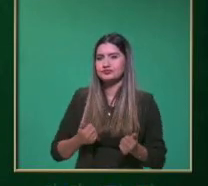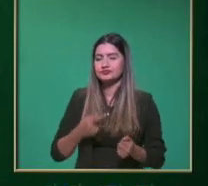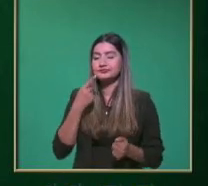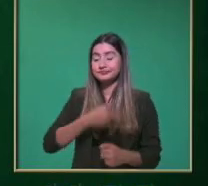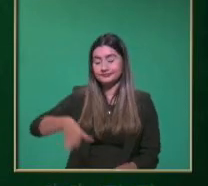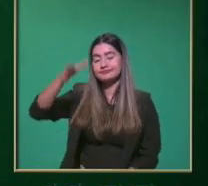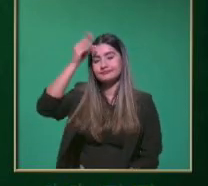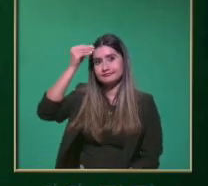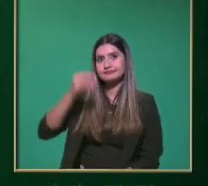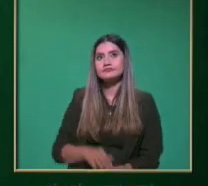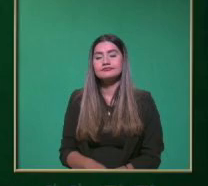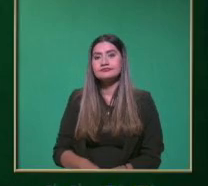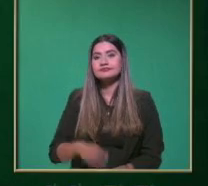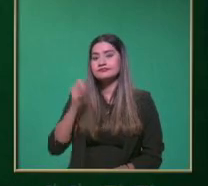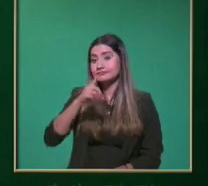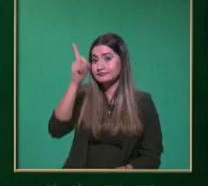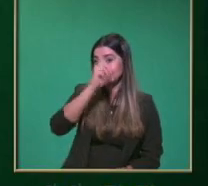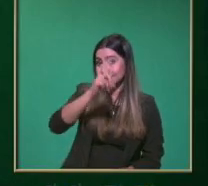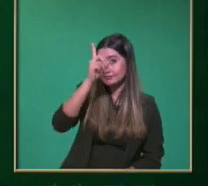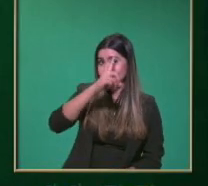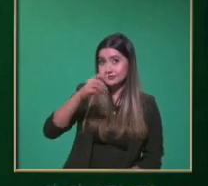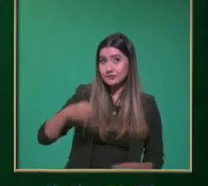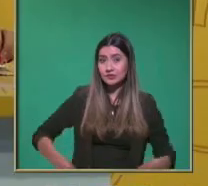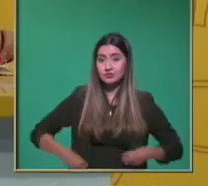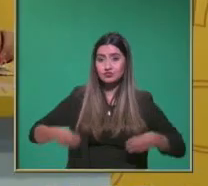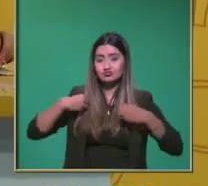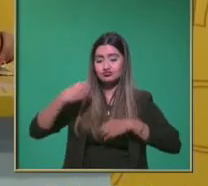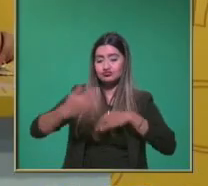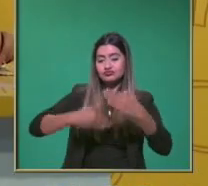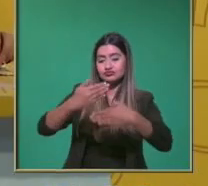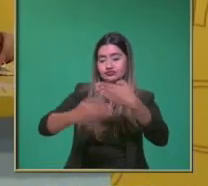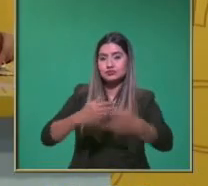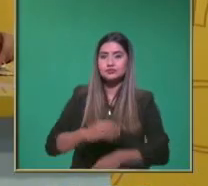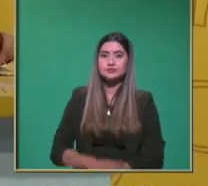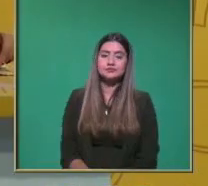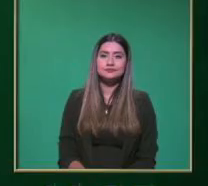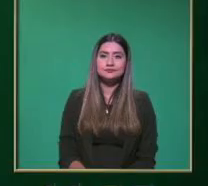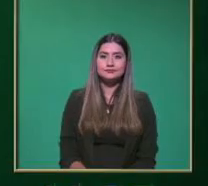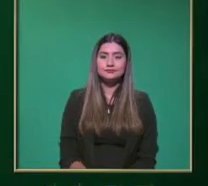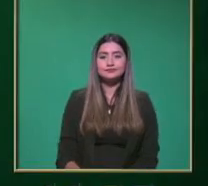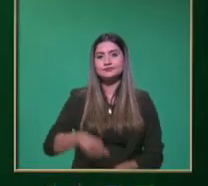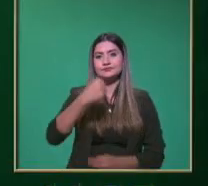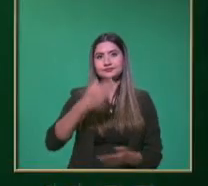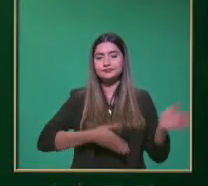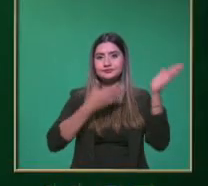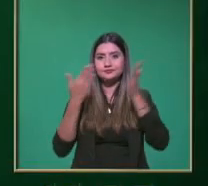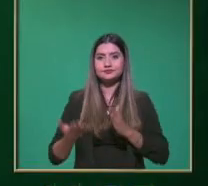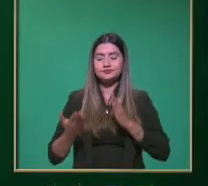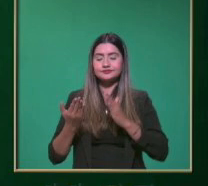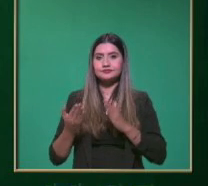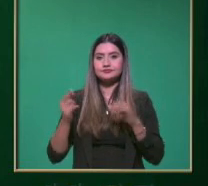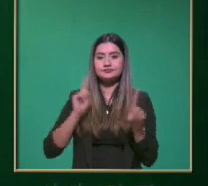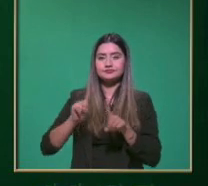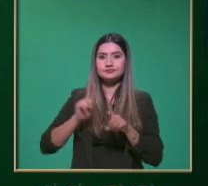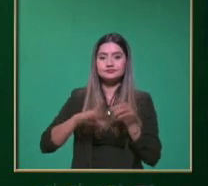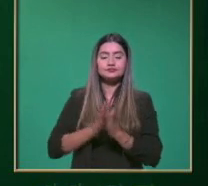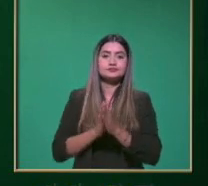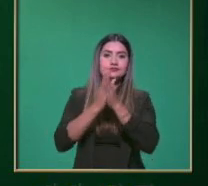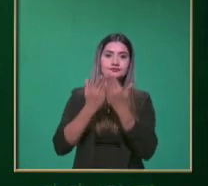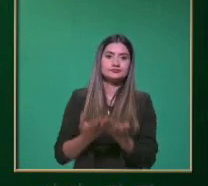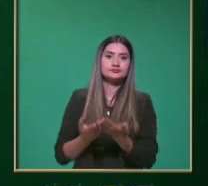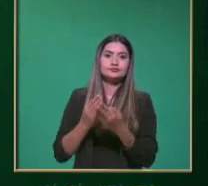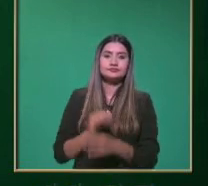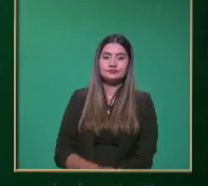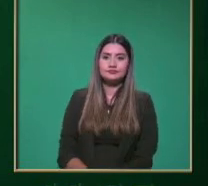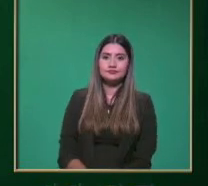aprende y nos deja consejos para la vida. Pero ahí tenemos otro tipo de texto. ¿Qué tipo de texto